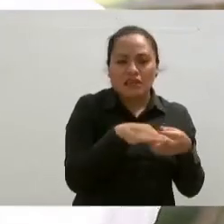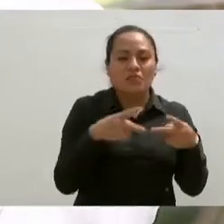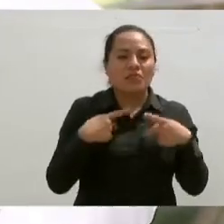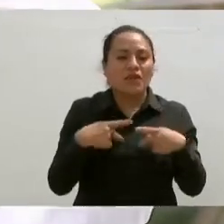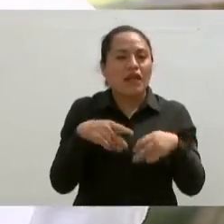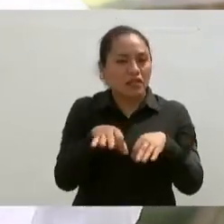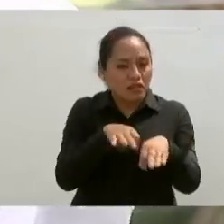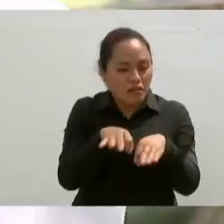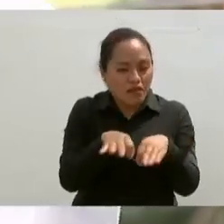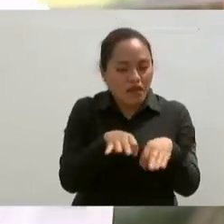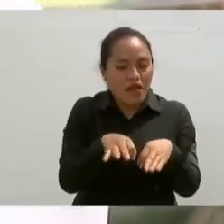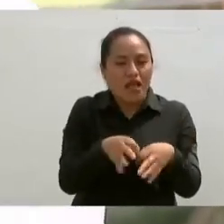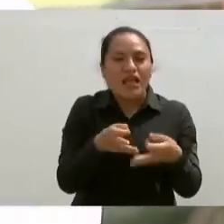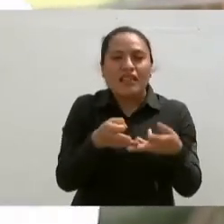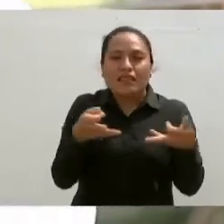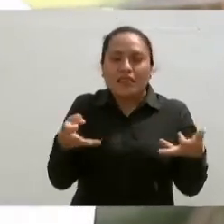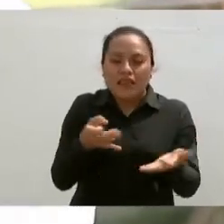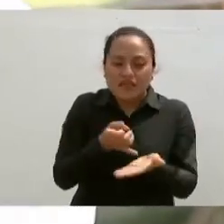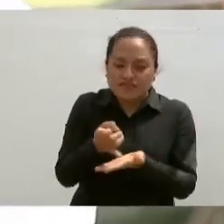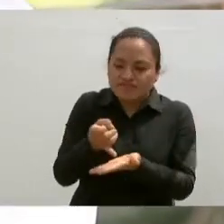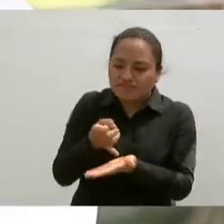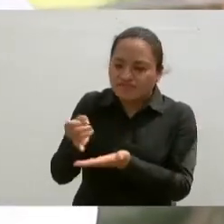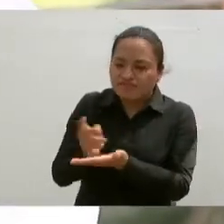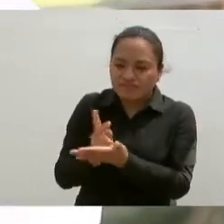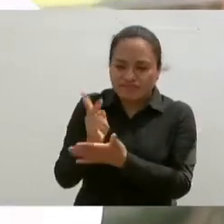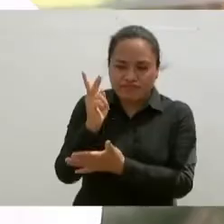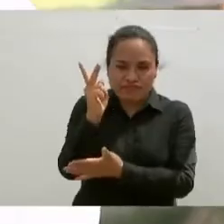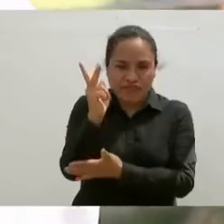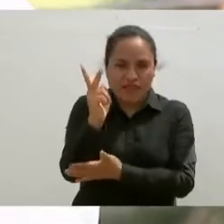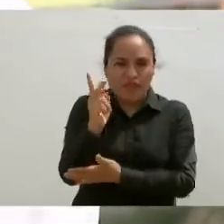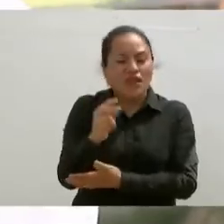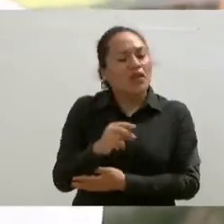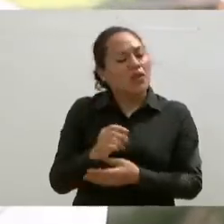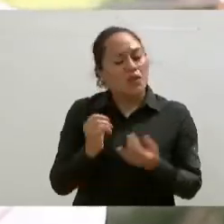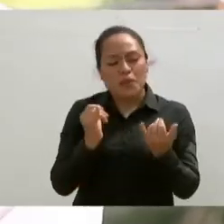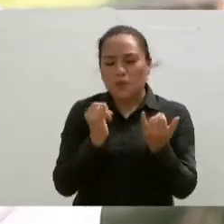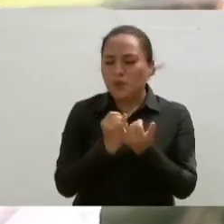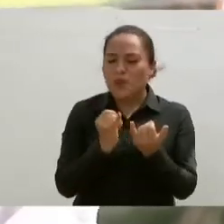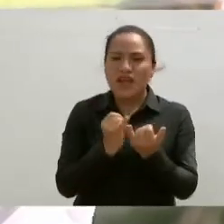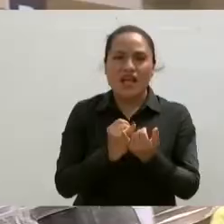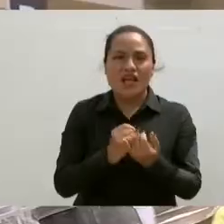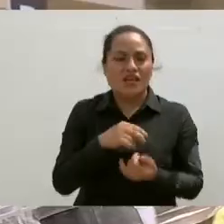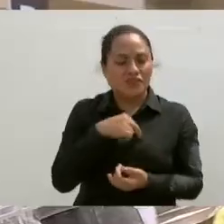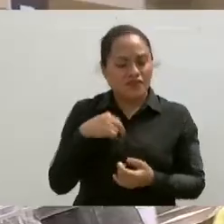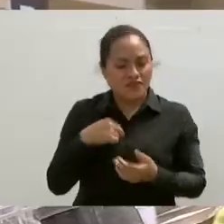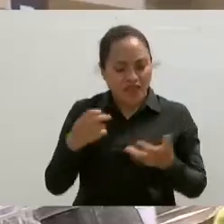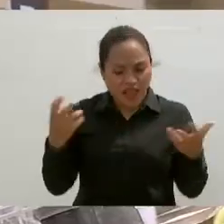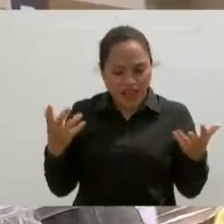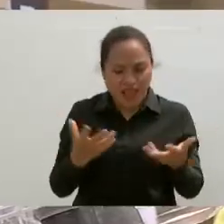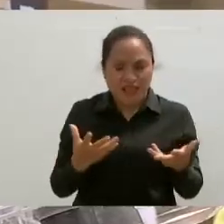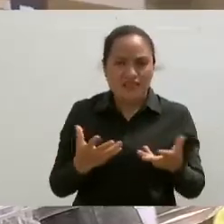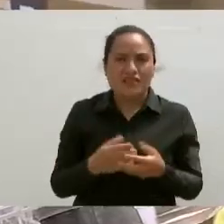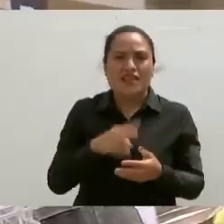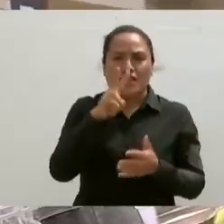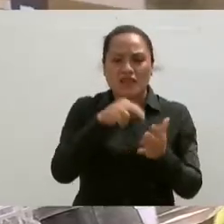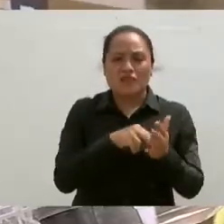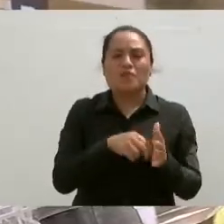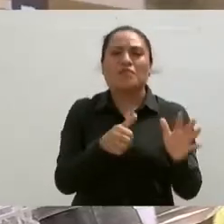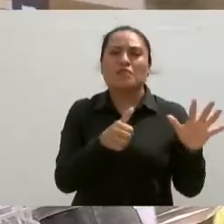sembradores lo mismo. Vamos a construir